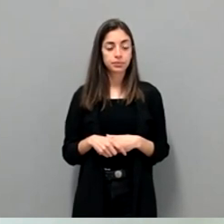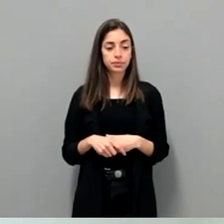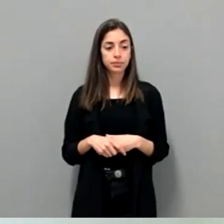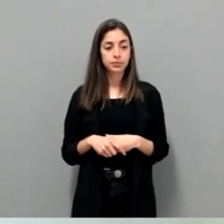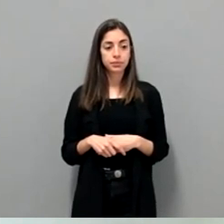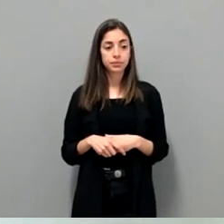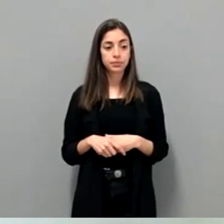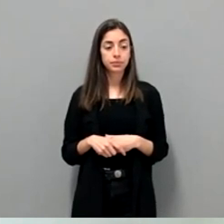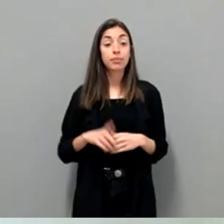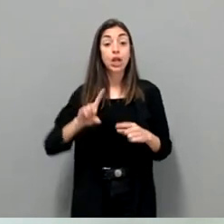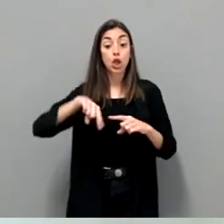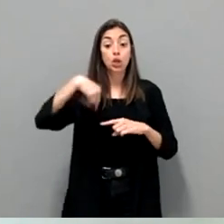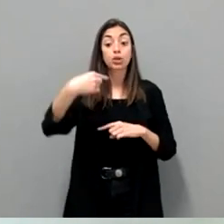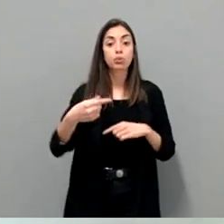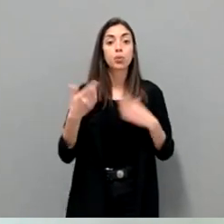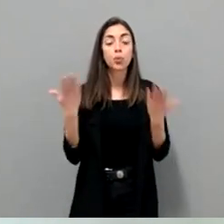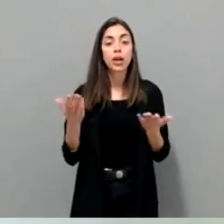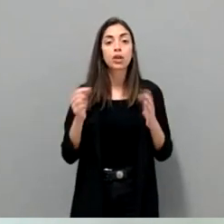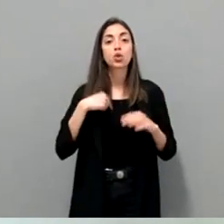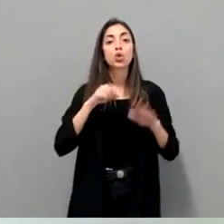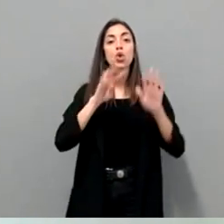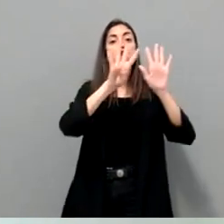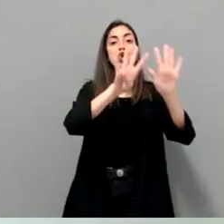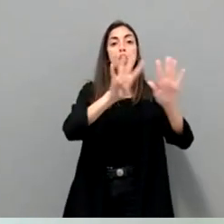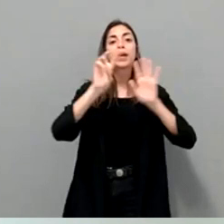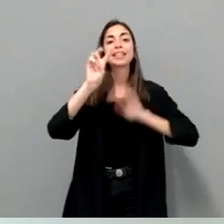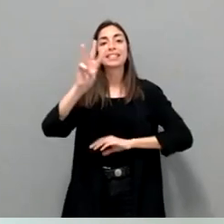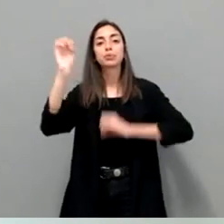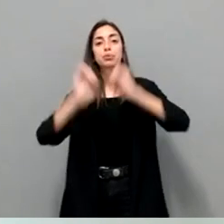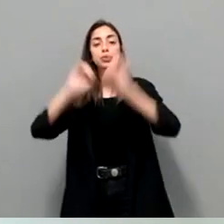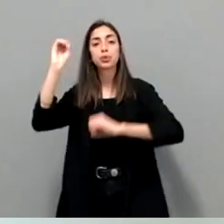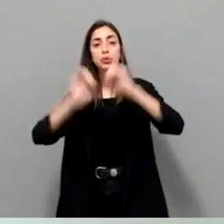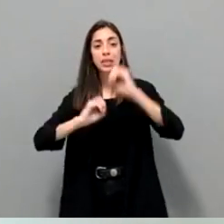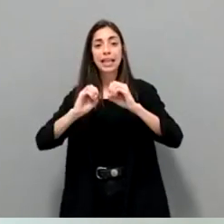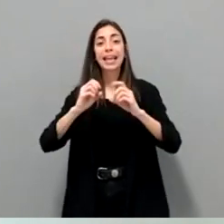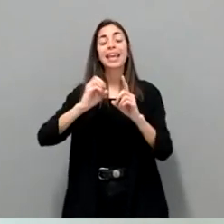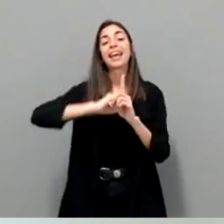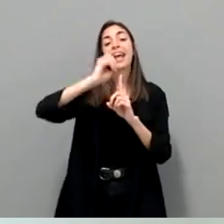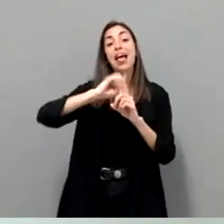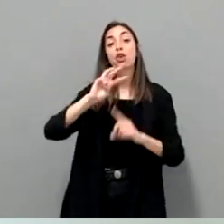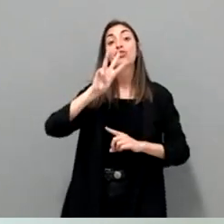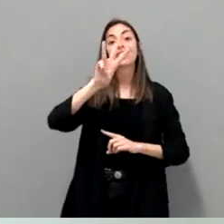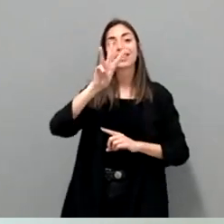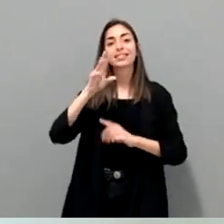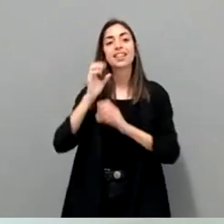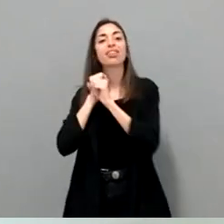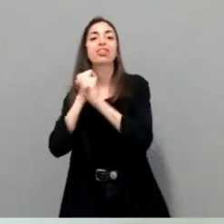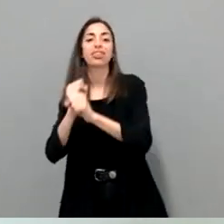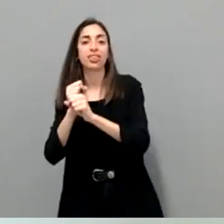A consecuencia, tengo un 93% de discapacidad y un grado 3 de dependencia.